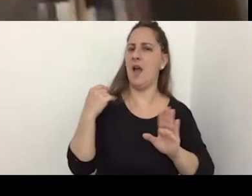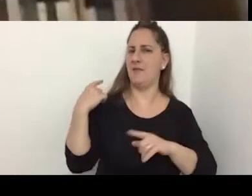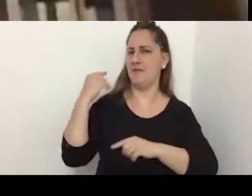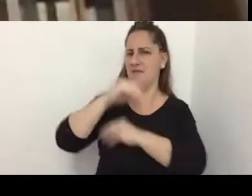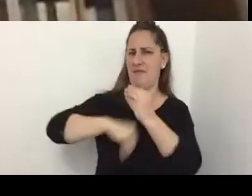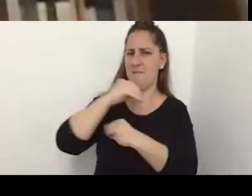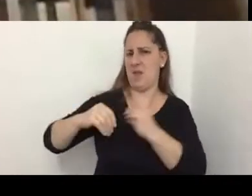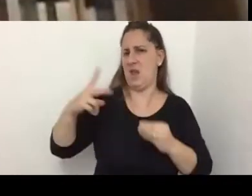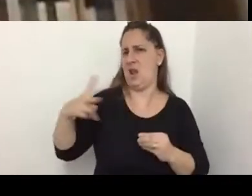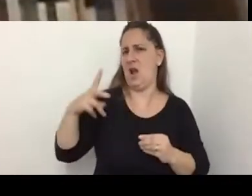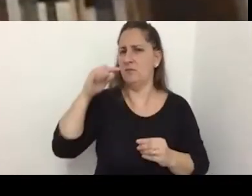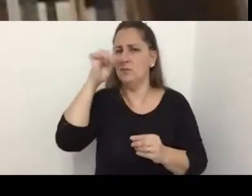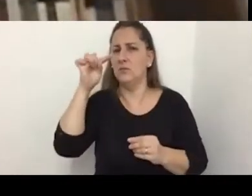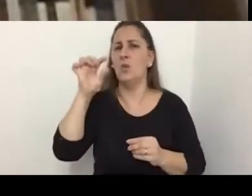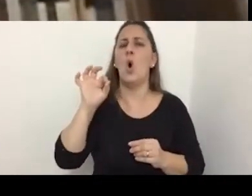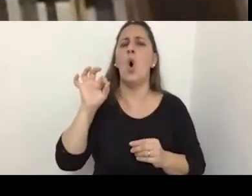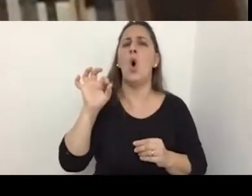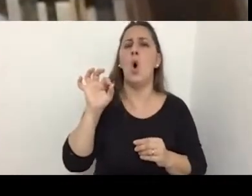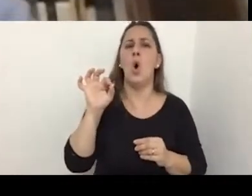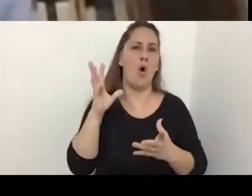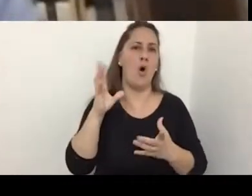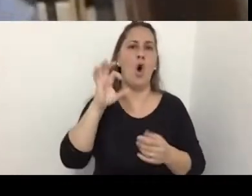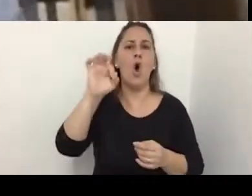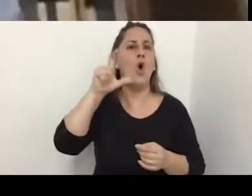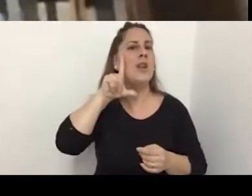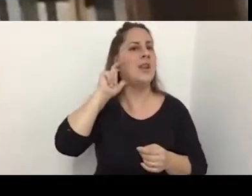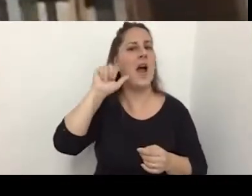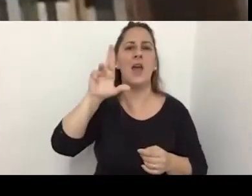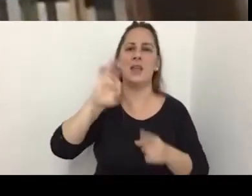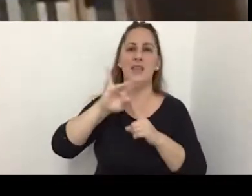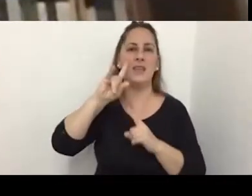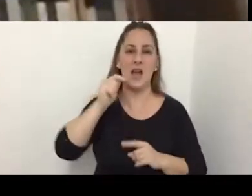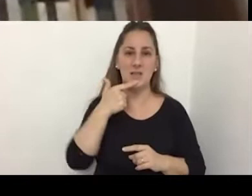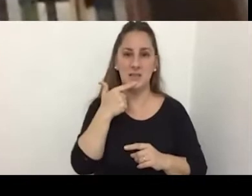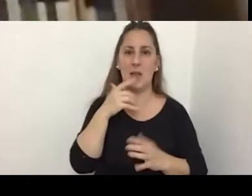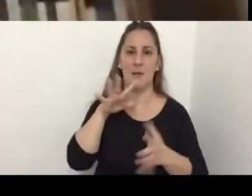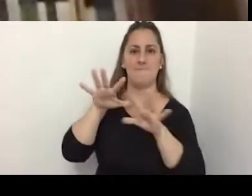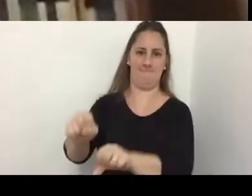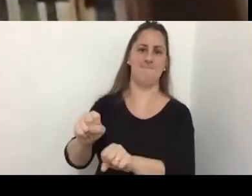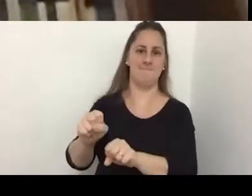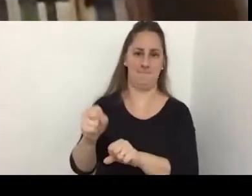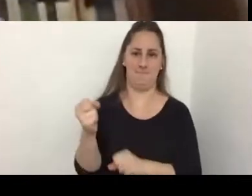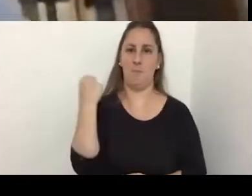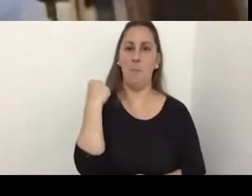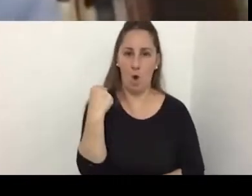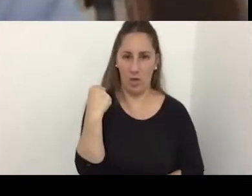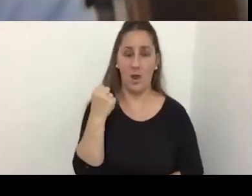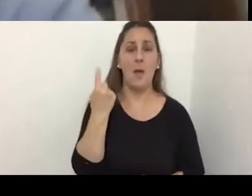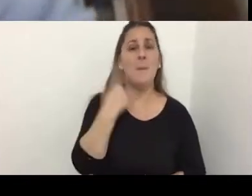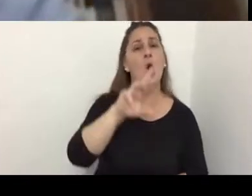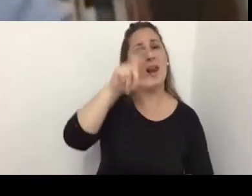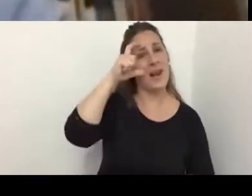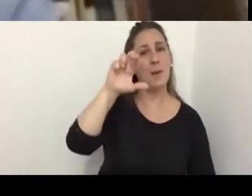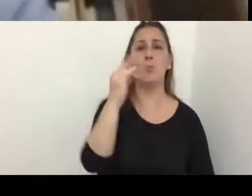u oligarquías en el peor de los casos que detentan el poder. Pero república no necesariamente